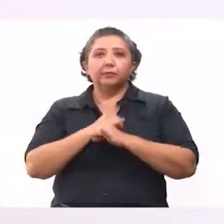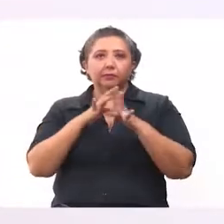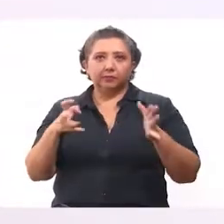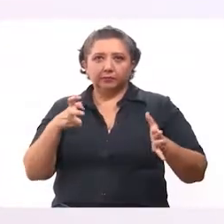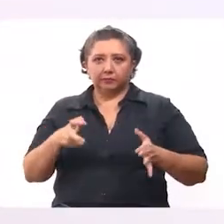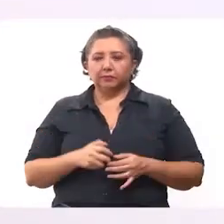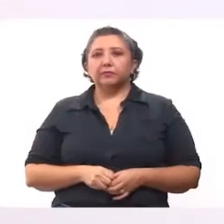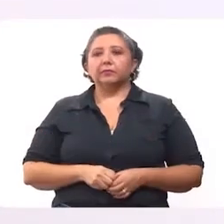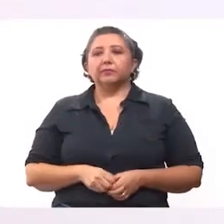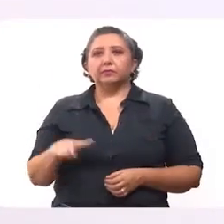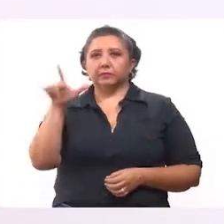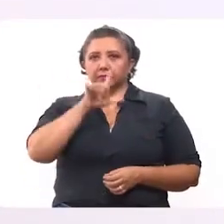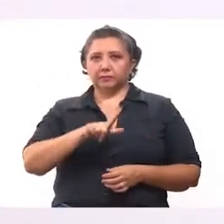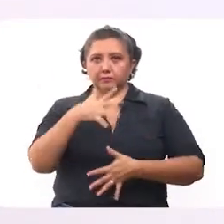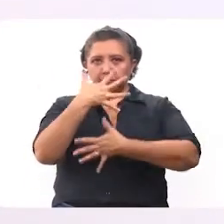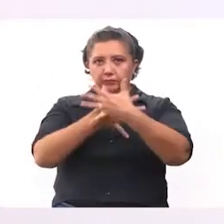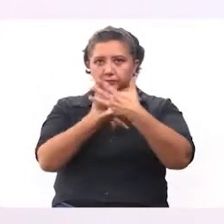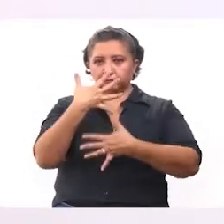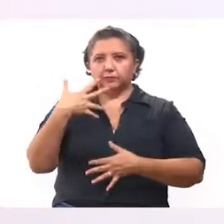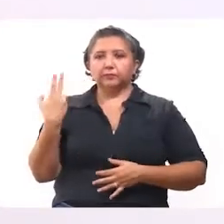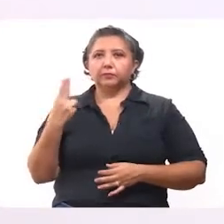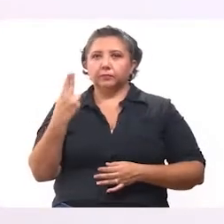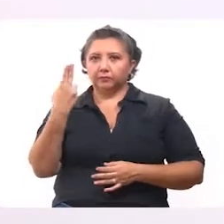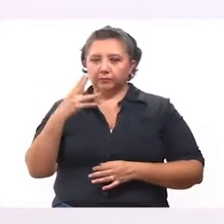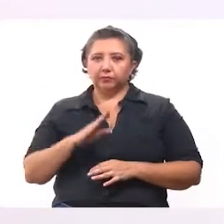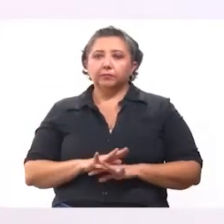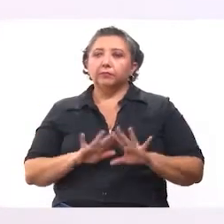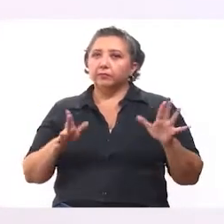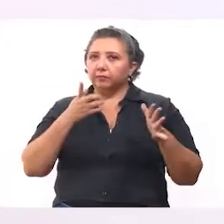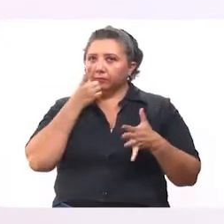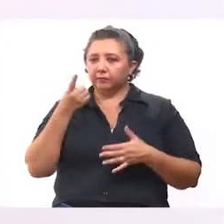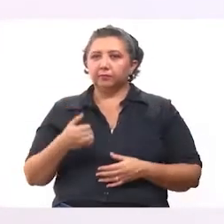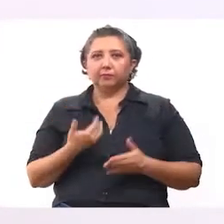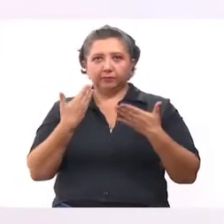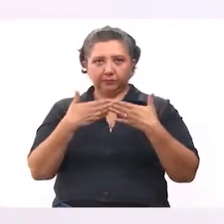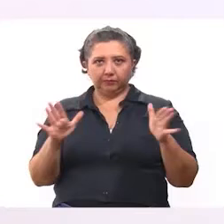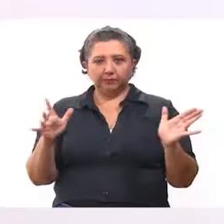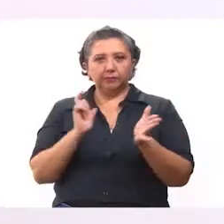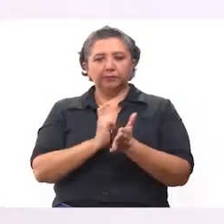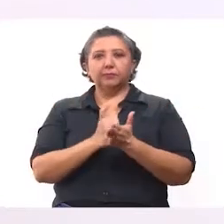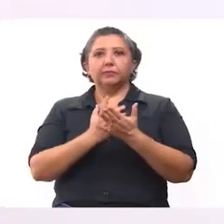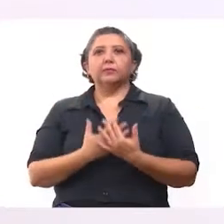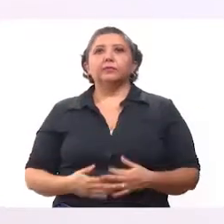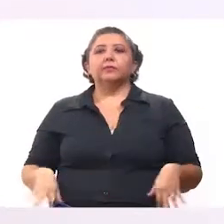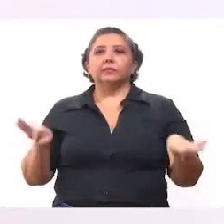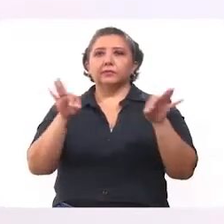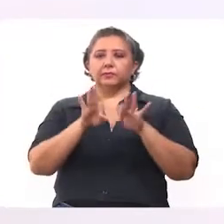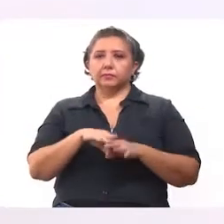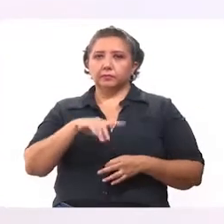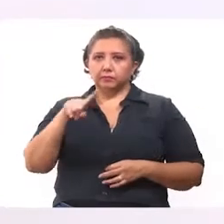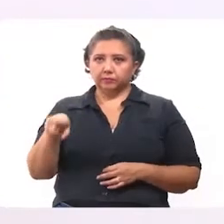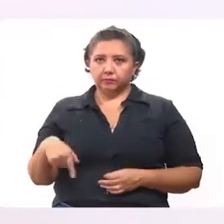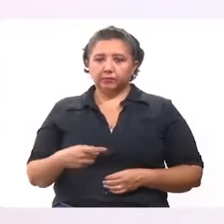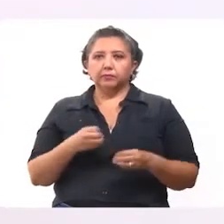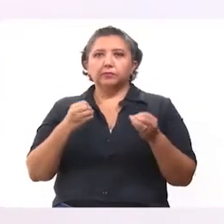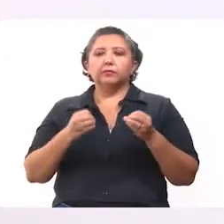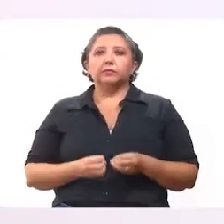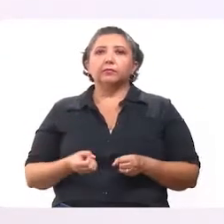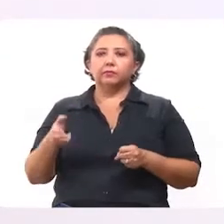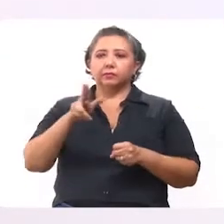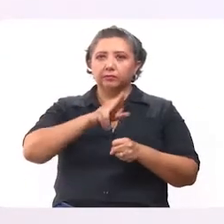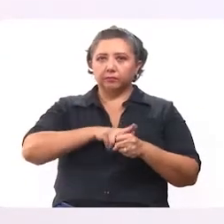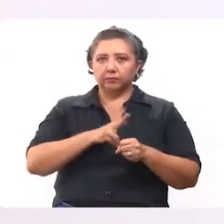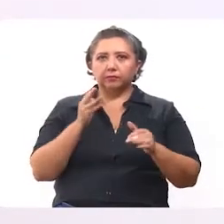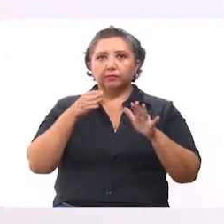parte médico de este lunes 15 de noviembre. Como se ha señalado, en la reapertura económica, los datos más importantes son